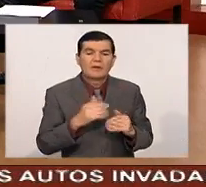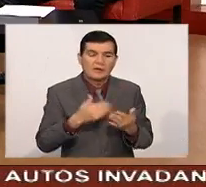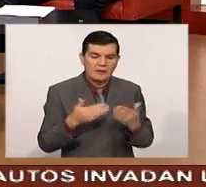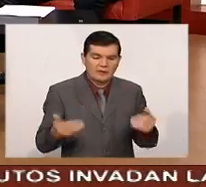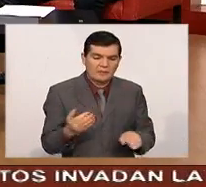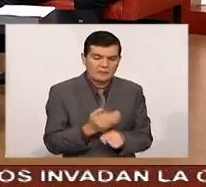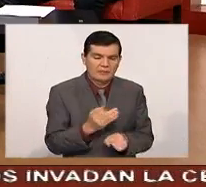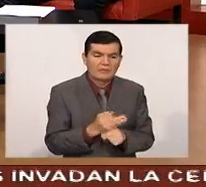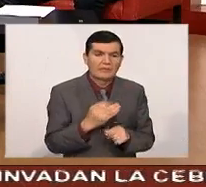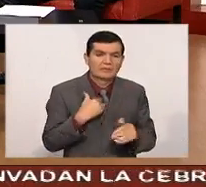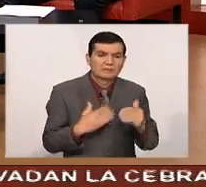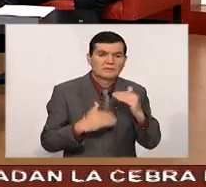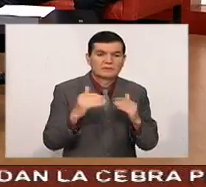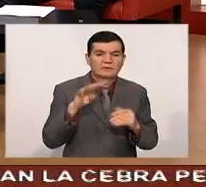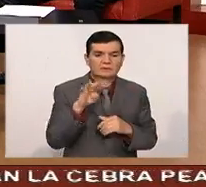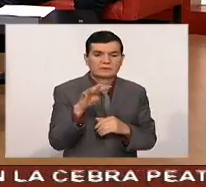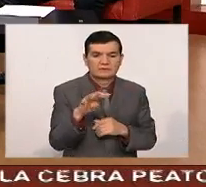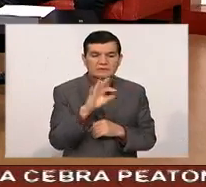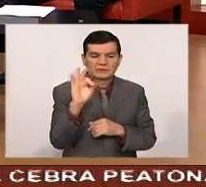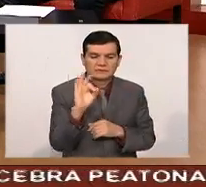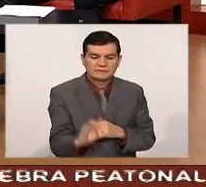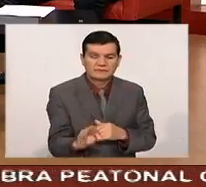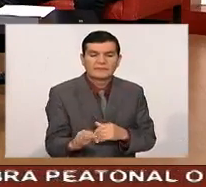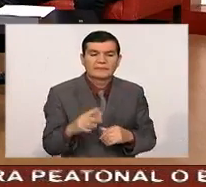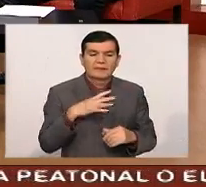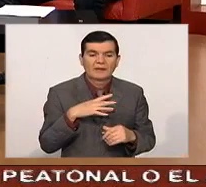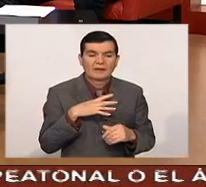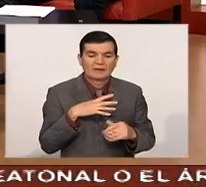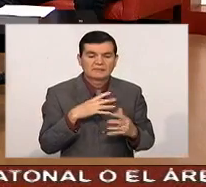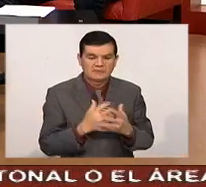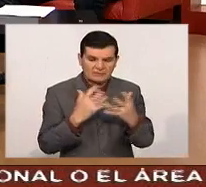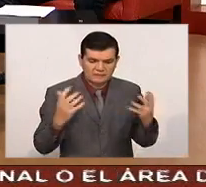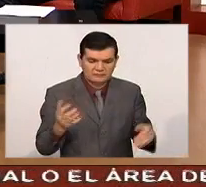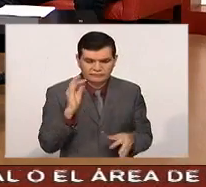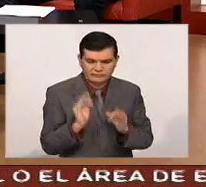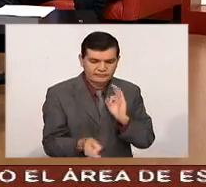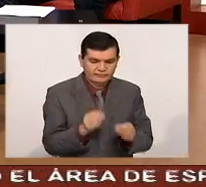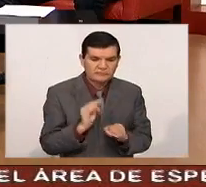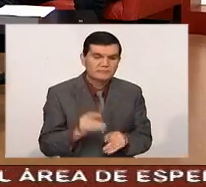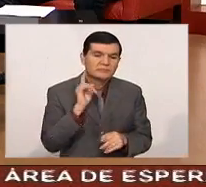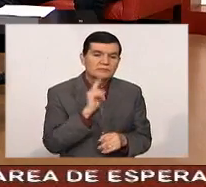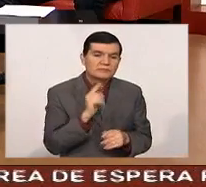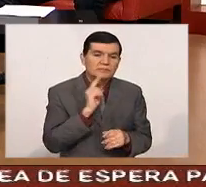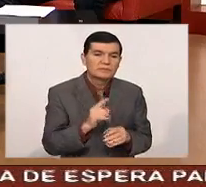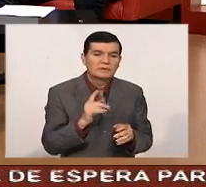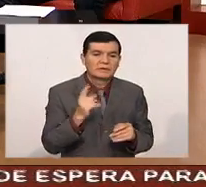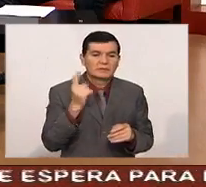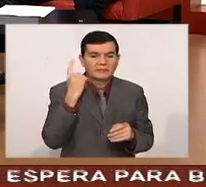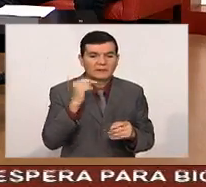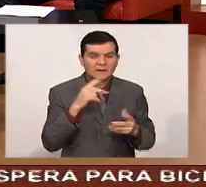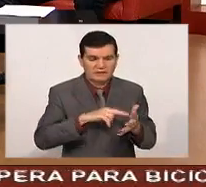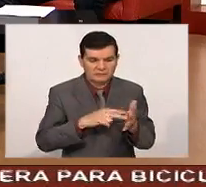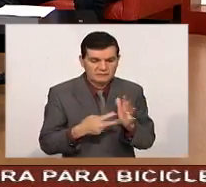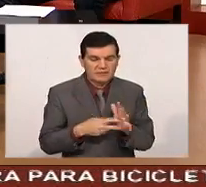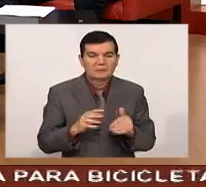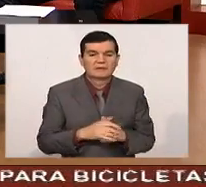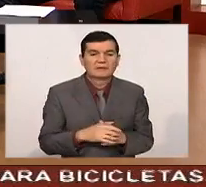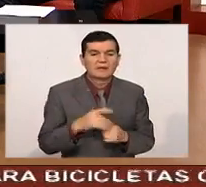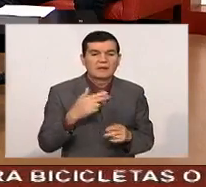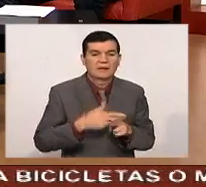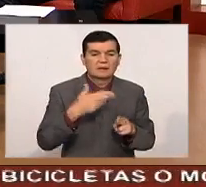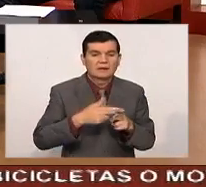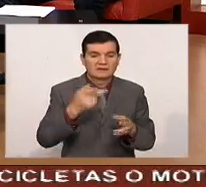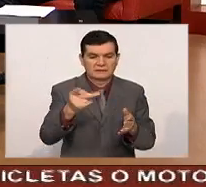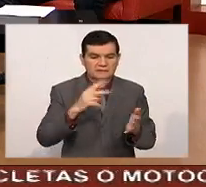en día andamos bordeando casi el 19%. Hemos tenido una gran aceptación de las mujeres en el sector de la ingeniería, incluso